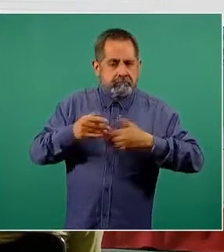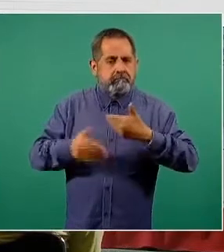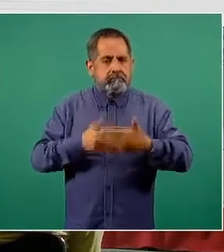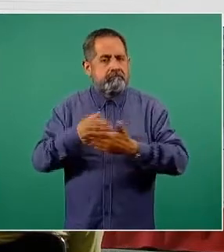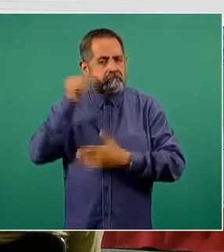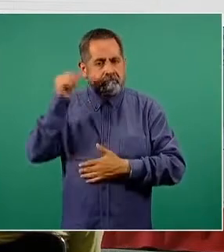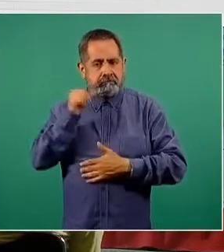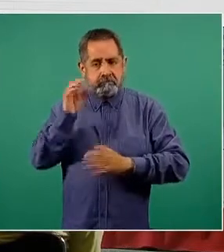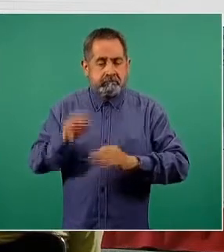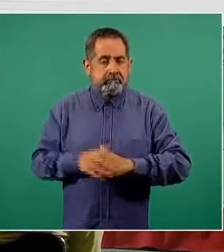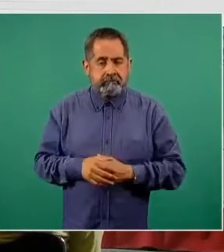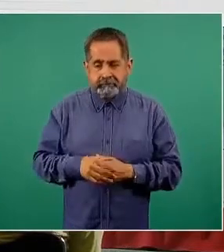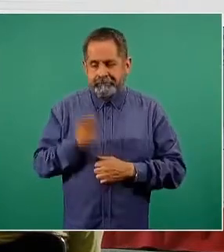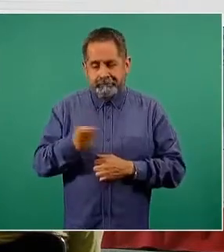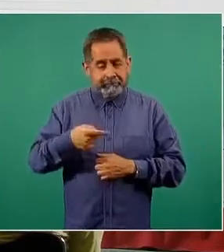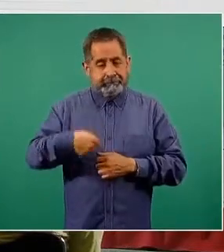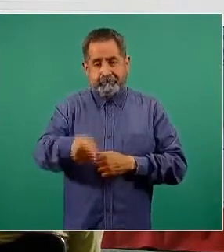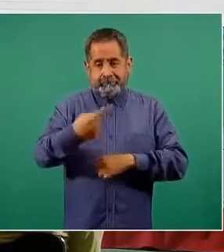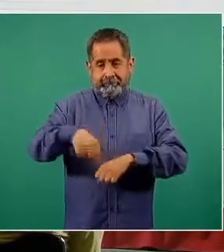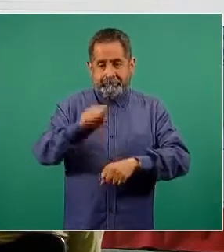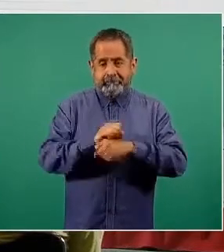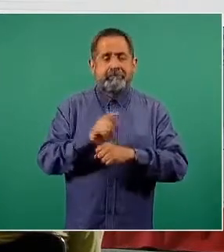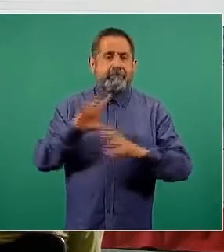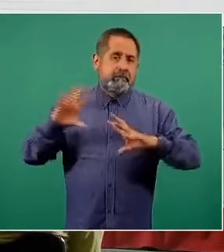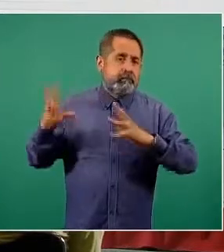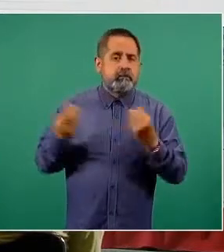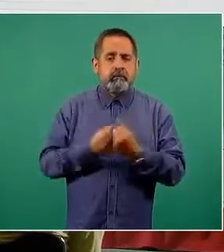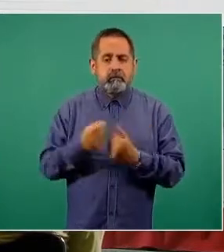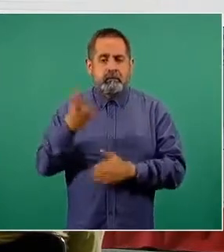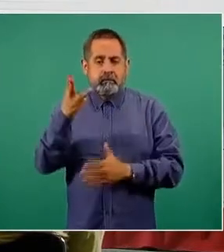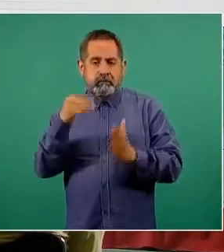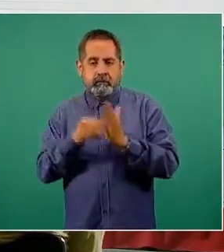en abril. Esta semana, por tanto, tendríamos